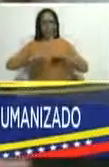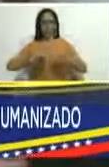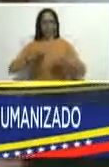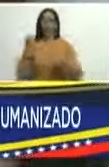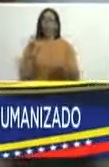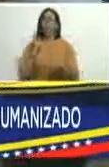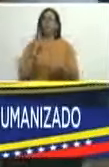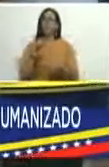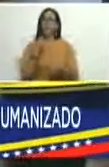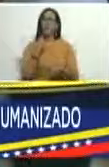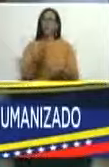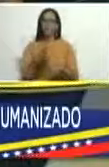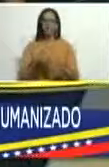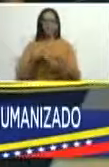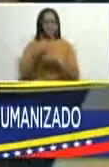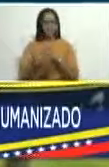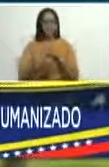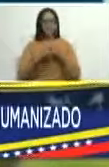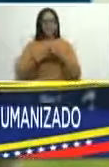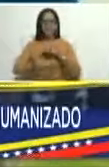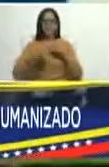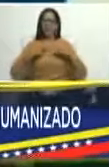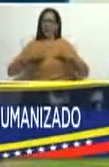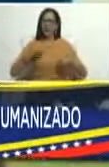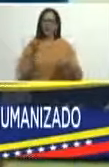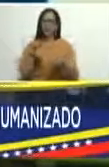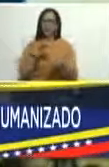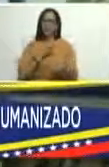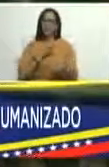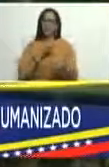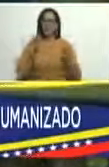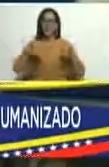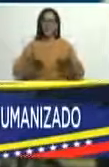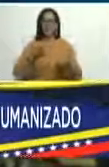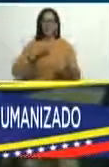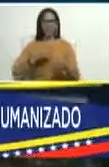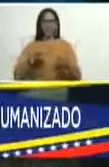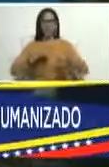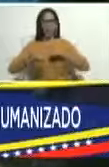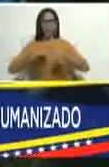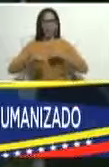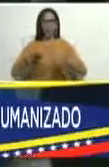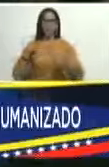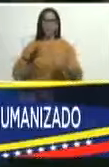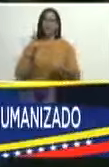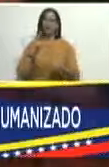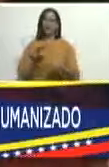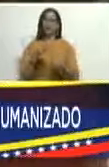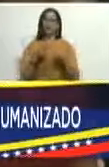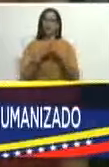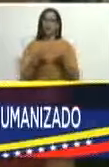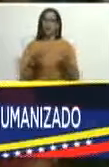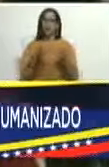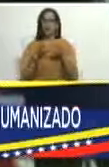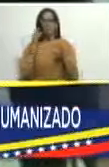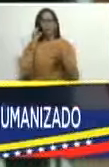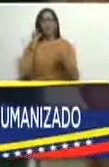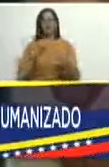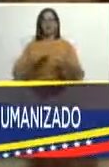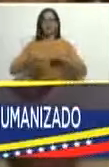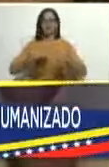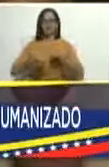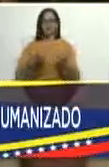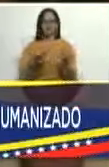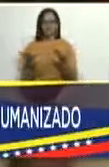lo dijo, el plan parto humanizado es suyo. Aquí están sus promotoras y cuenta usted con todas estas promotoras.